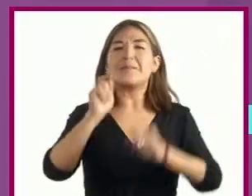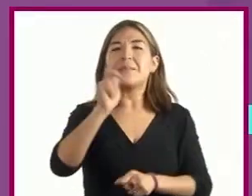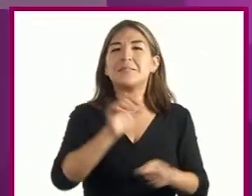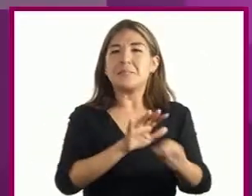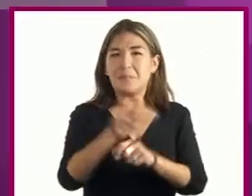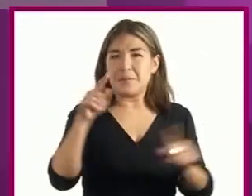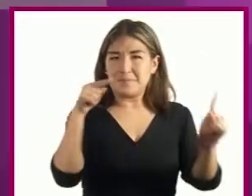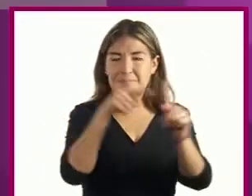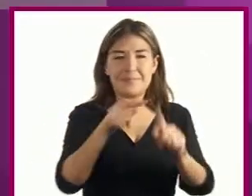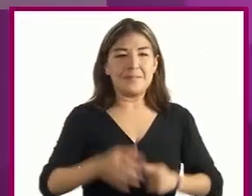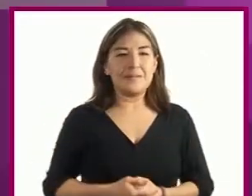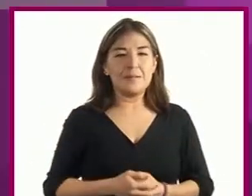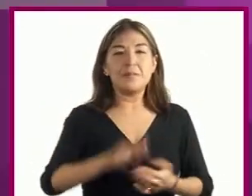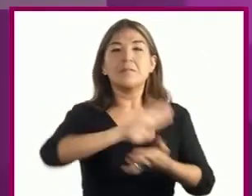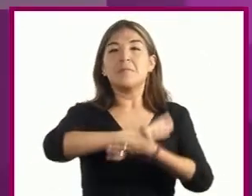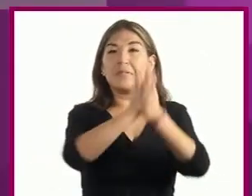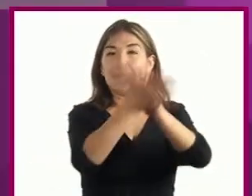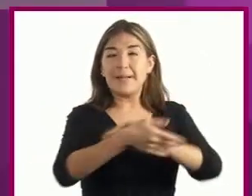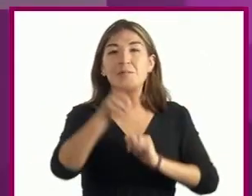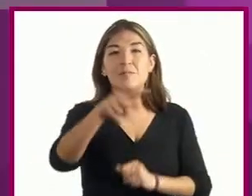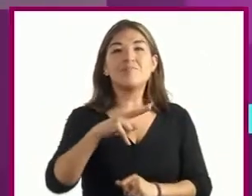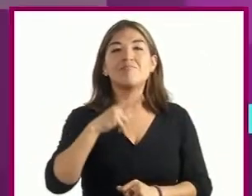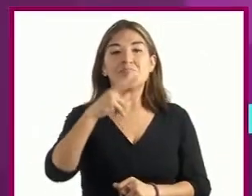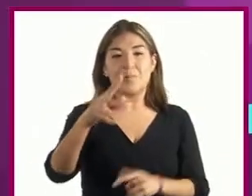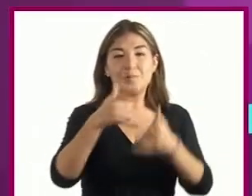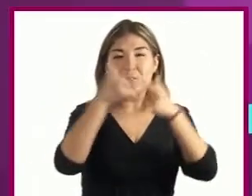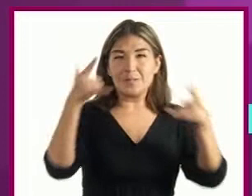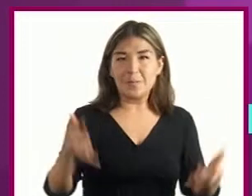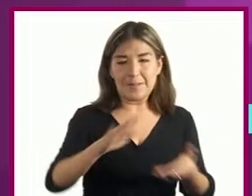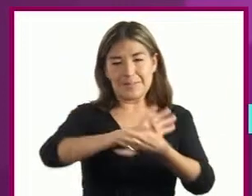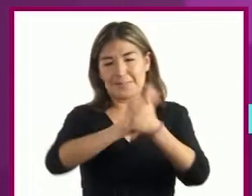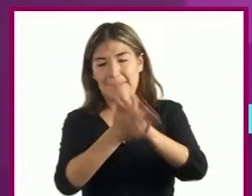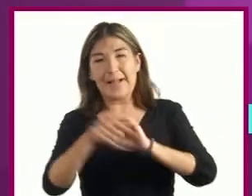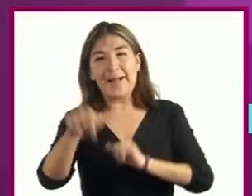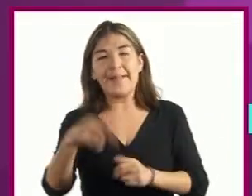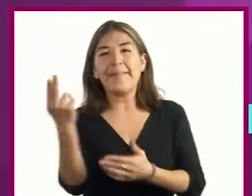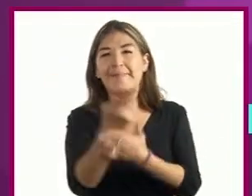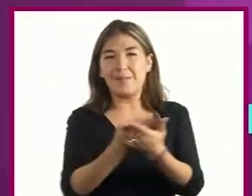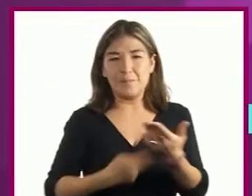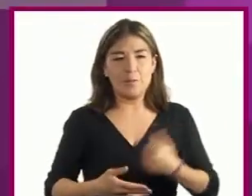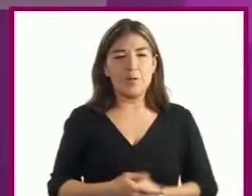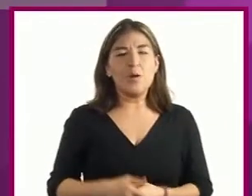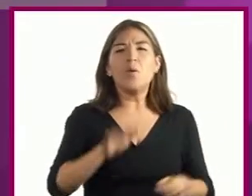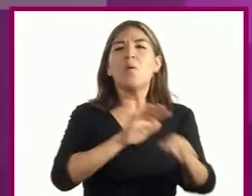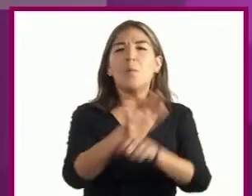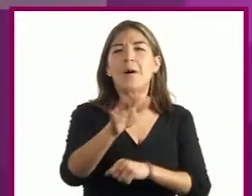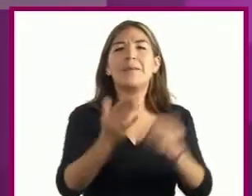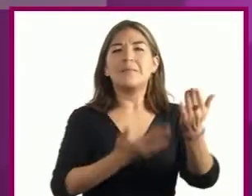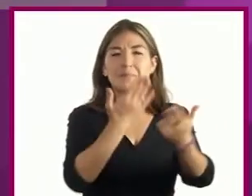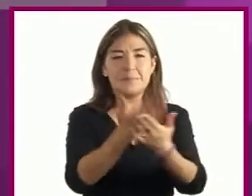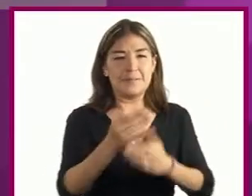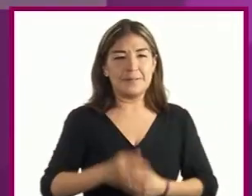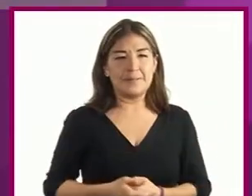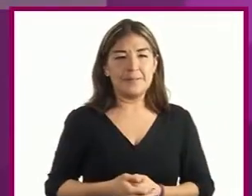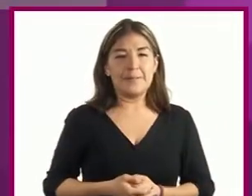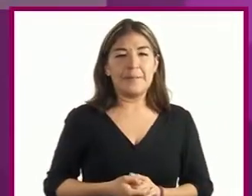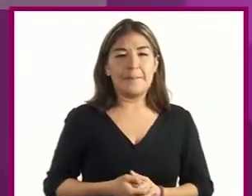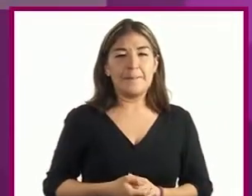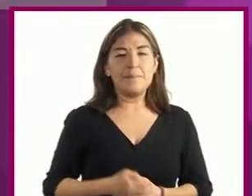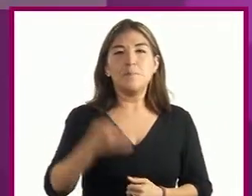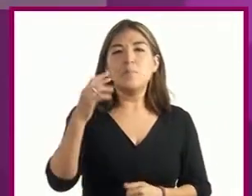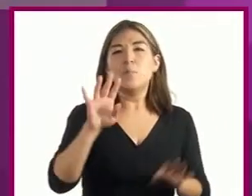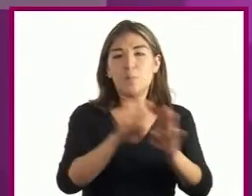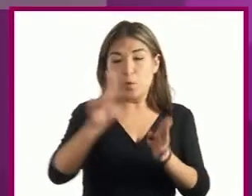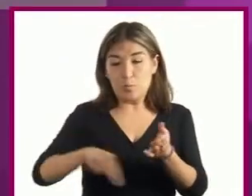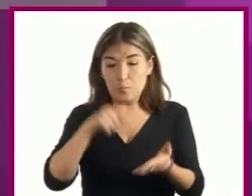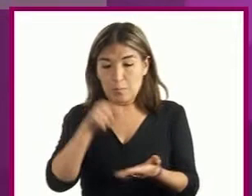aprendizaje esperado transforma narraciones en historietas, con el propósito de analizar espacios para evaluar su